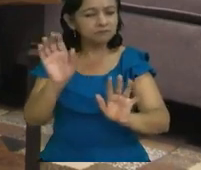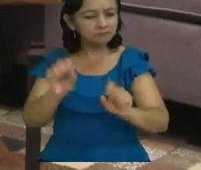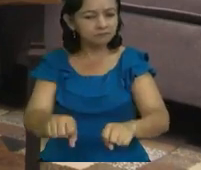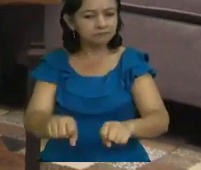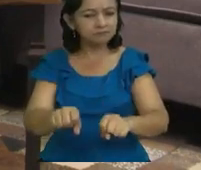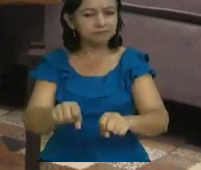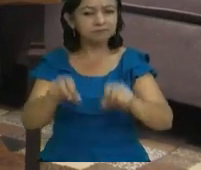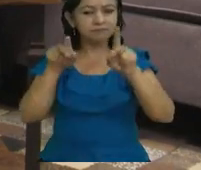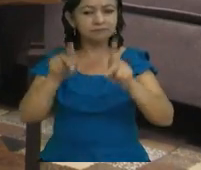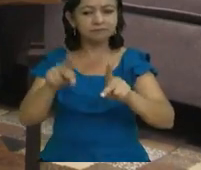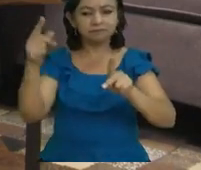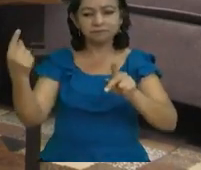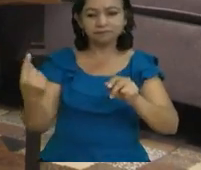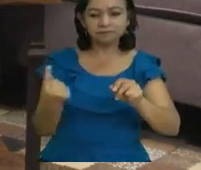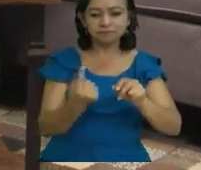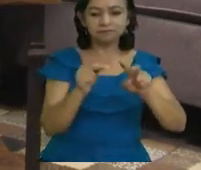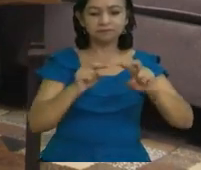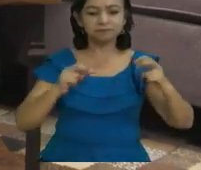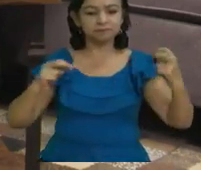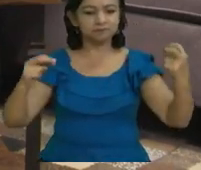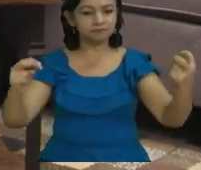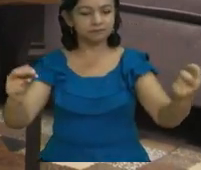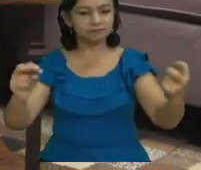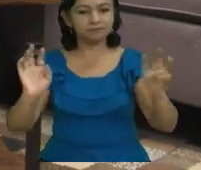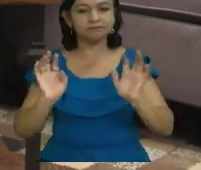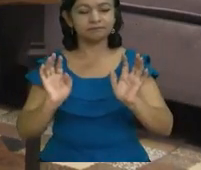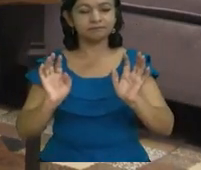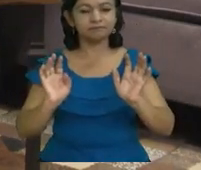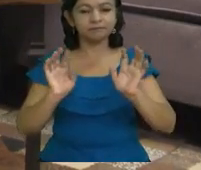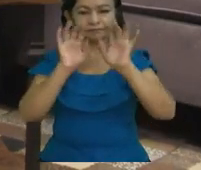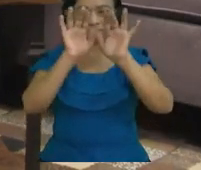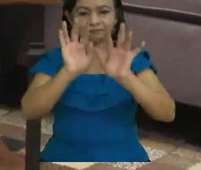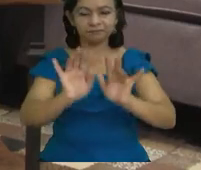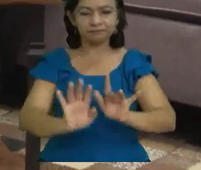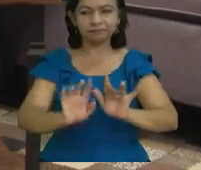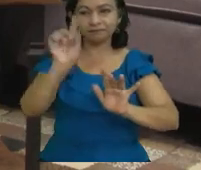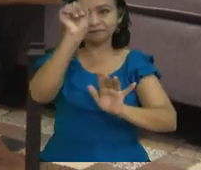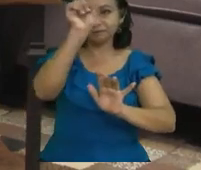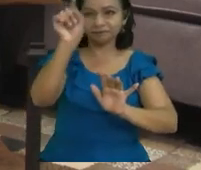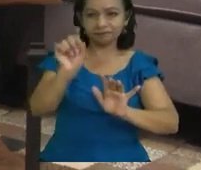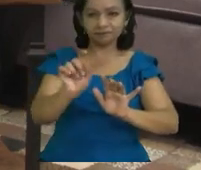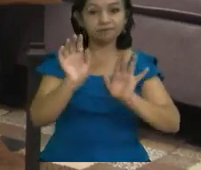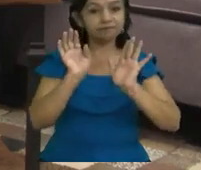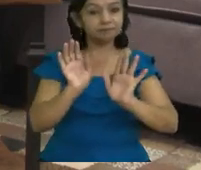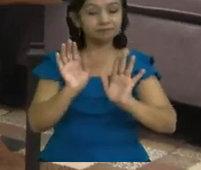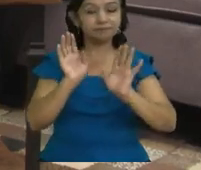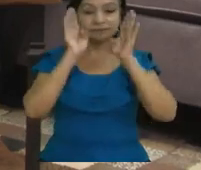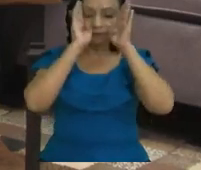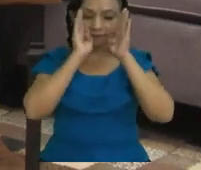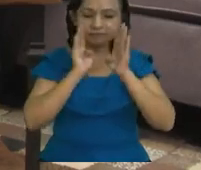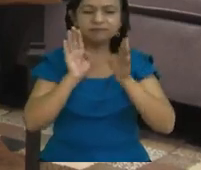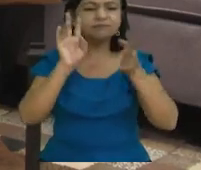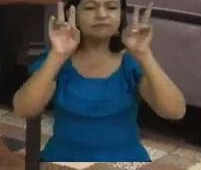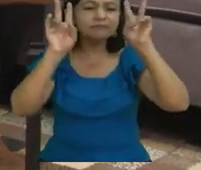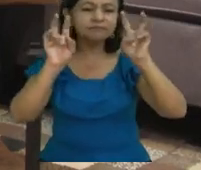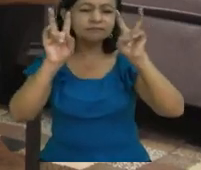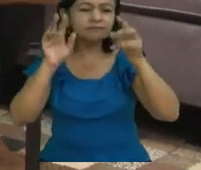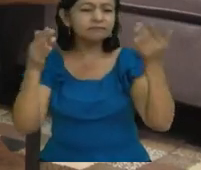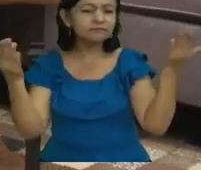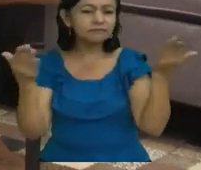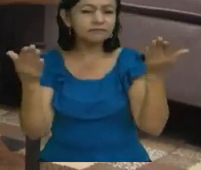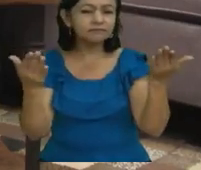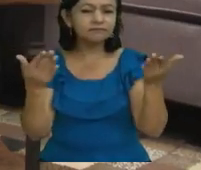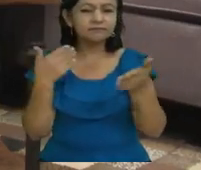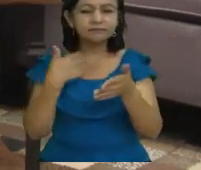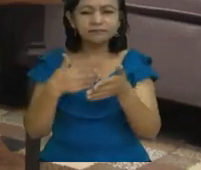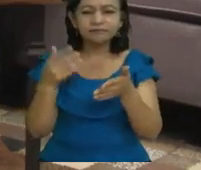okay. para que intentamos como un ciber o un kiosco tecnológico, okay. donde va a estar enfocado al